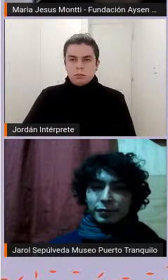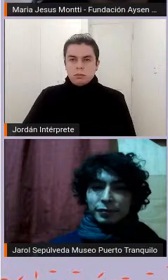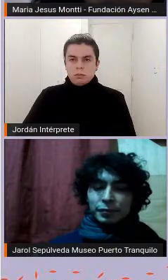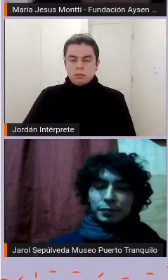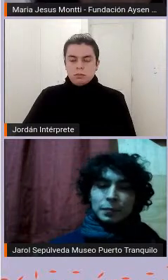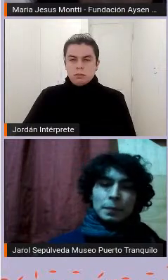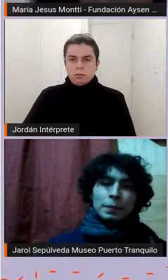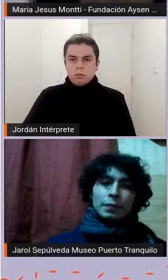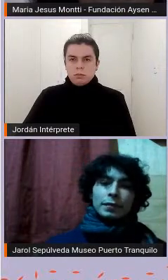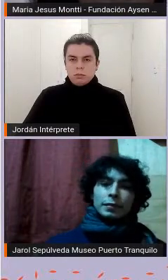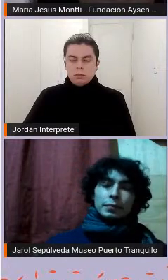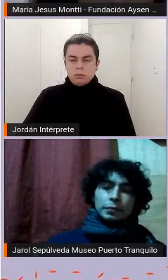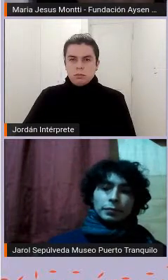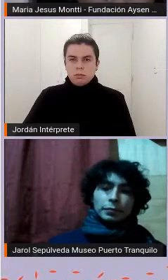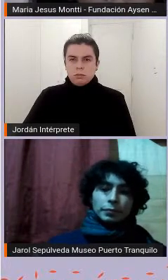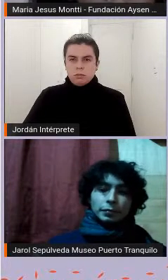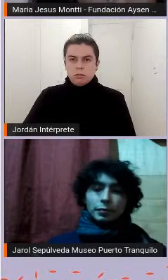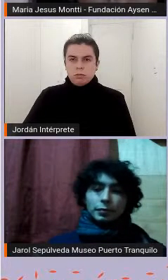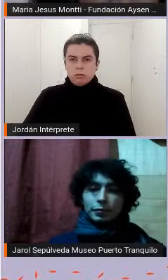Bueno,